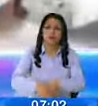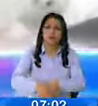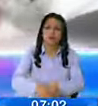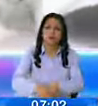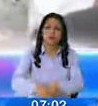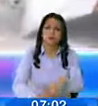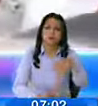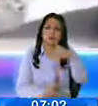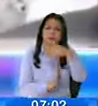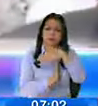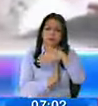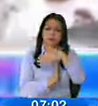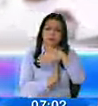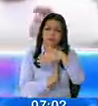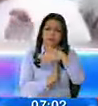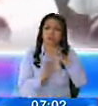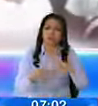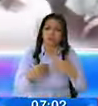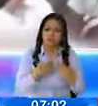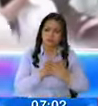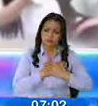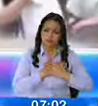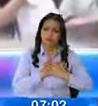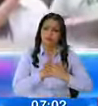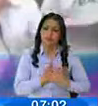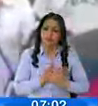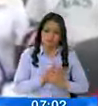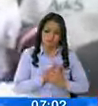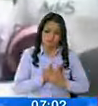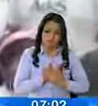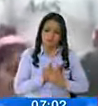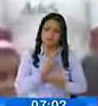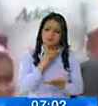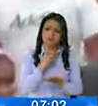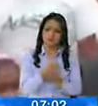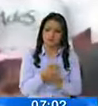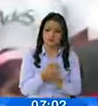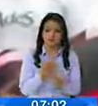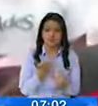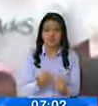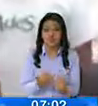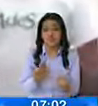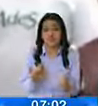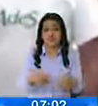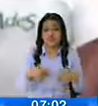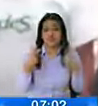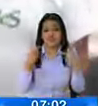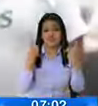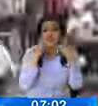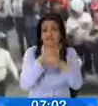marcha que nace y sale del corazón ante una realidad dura que hemos vivido y